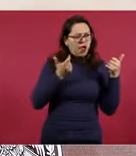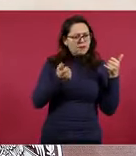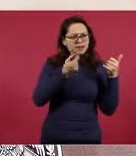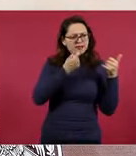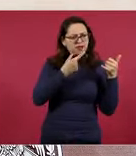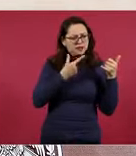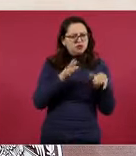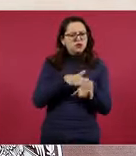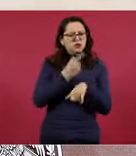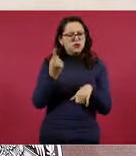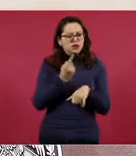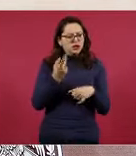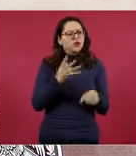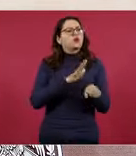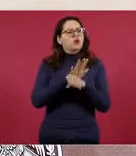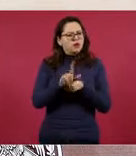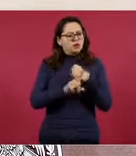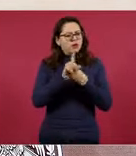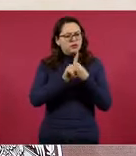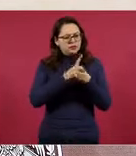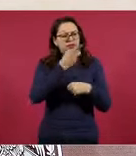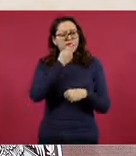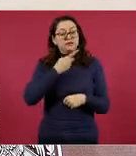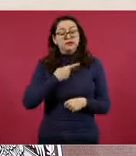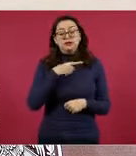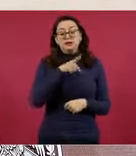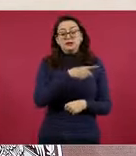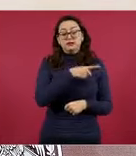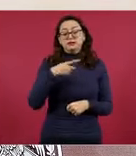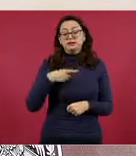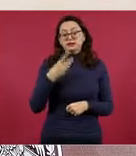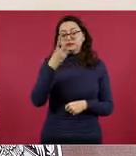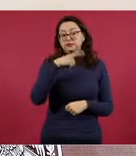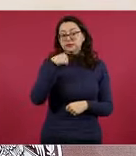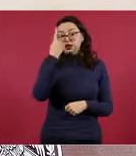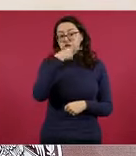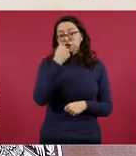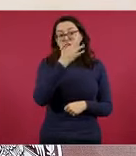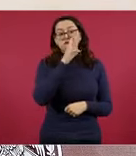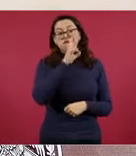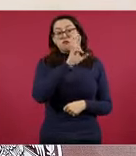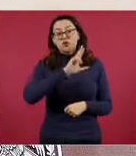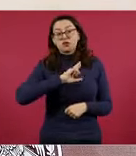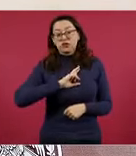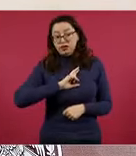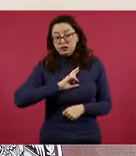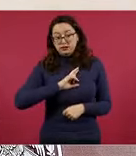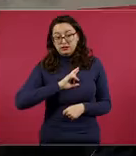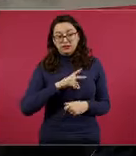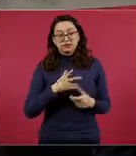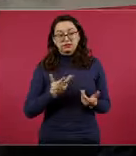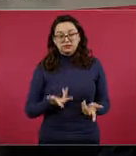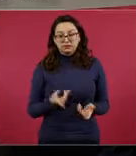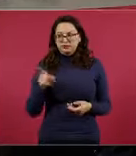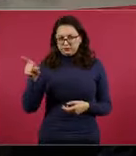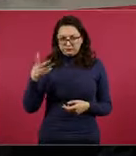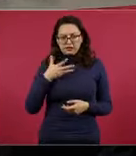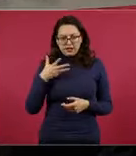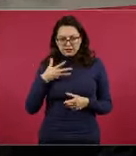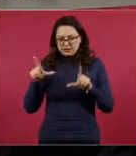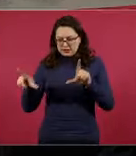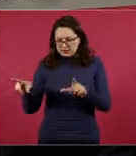institución cuál es la respuesta que puede dar ante la ausencia de un medicamento que se ha verificado, que tiene una receta, que